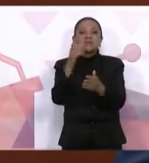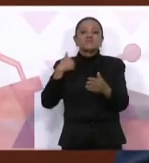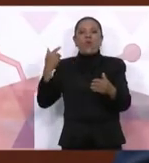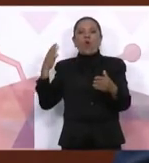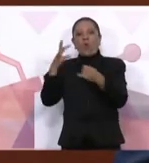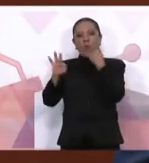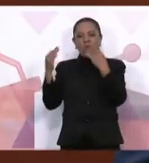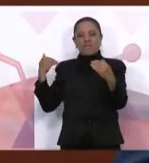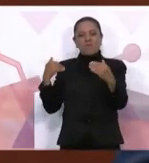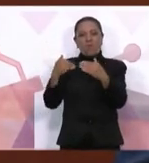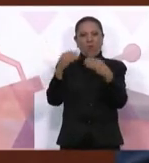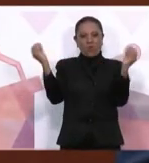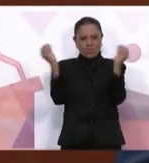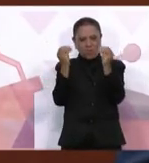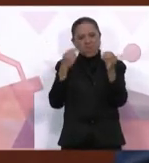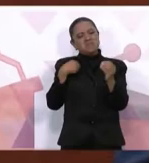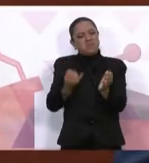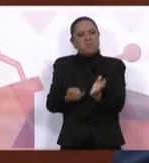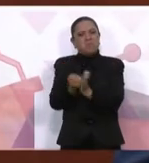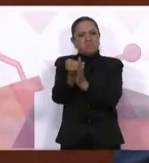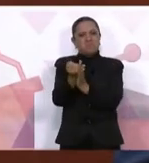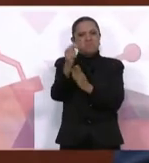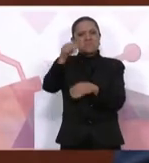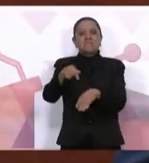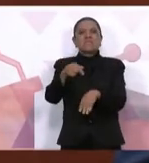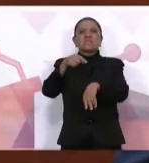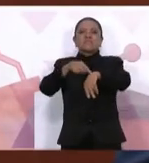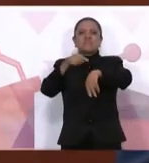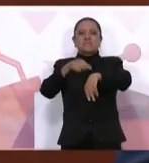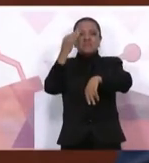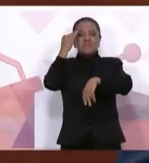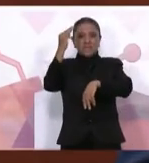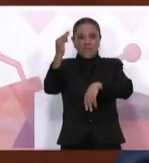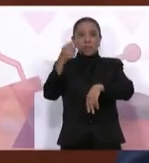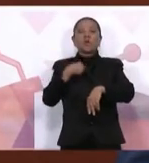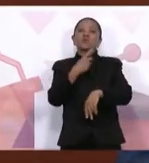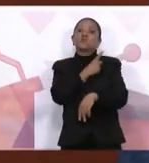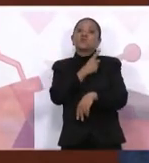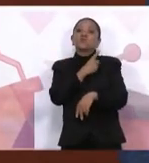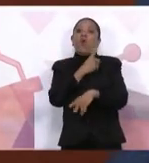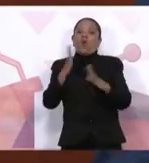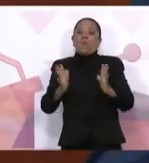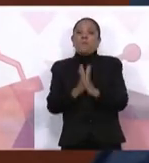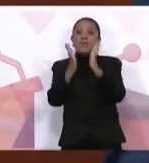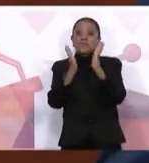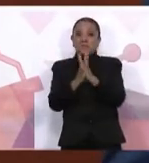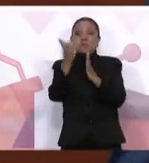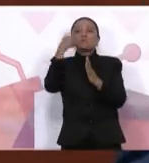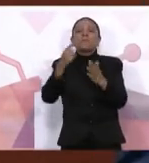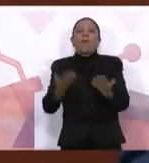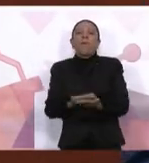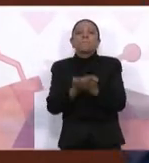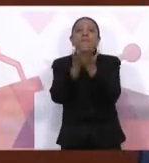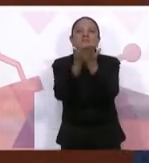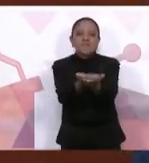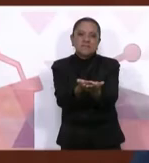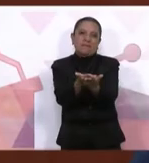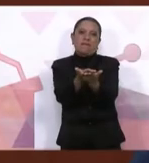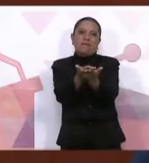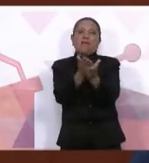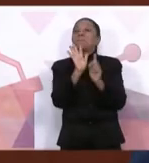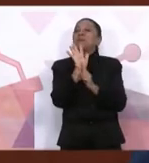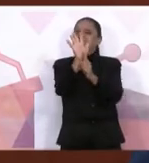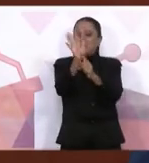que en este tiempo sólo ocuparía mis participaciones para presentar las propuestas y presentar sobre todo las soluciones